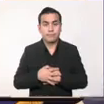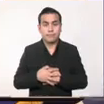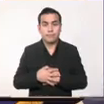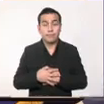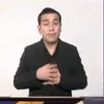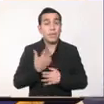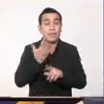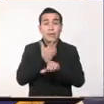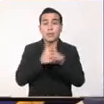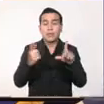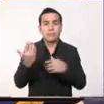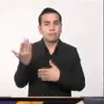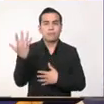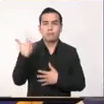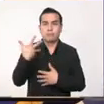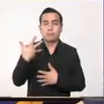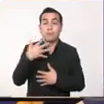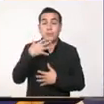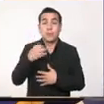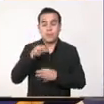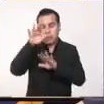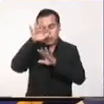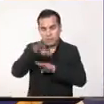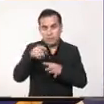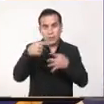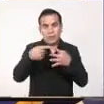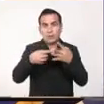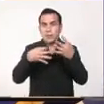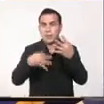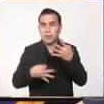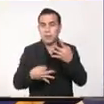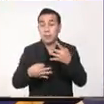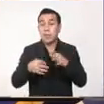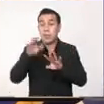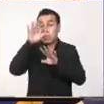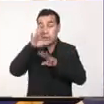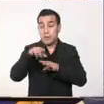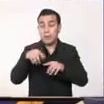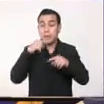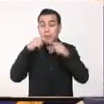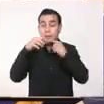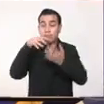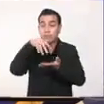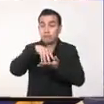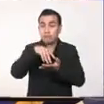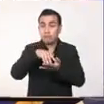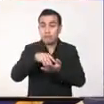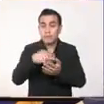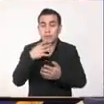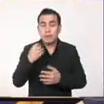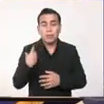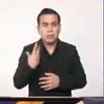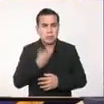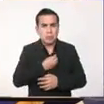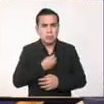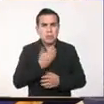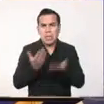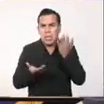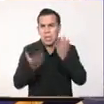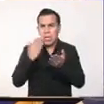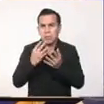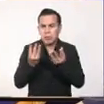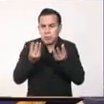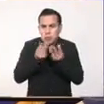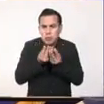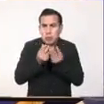Déjennos que nos desarrollemos, cumpliendo la ley y respetando a la gente. Y algún día no vamos a ser nunca como Canadá, porque no tenemos ese territorio, pero vamos a ser